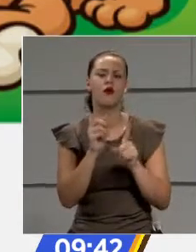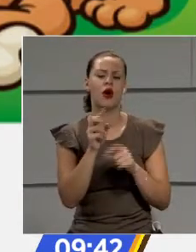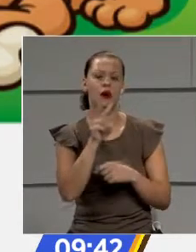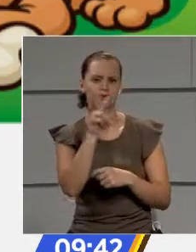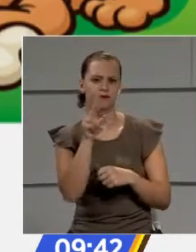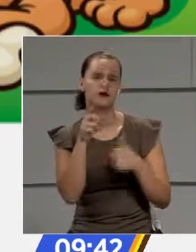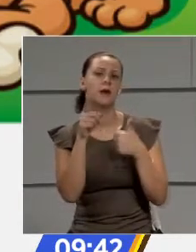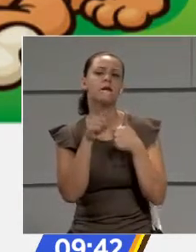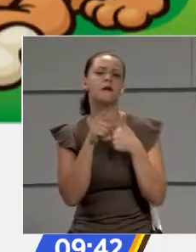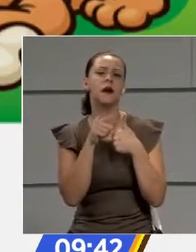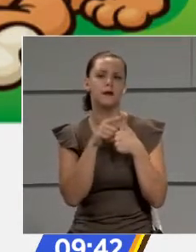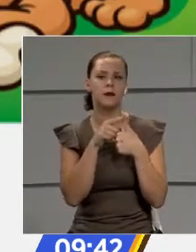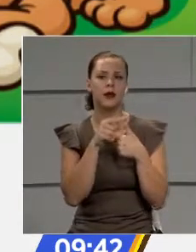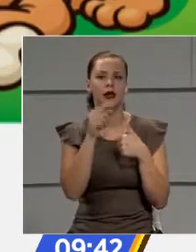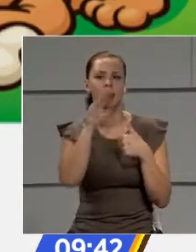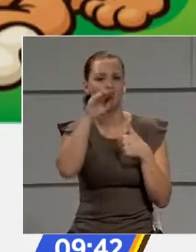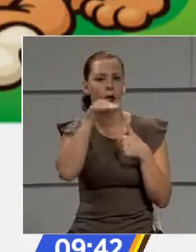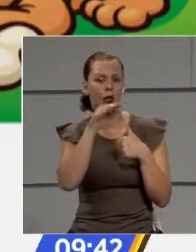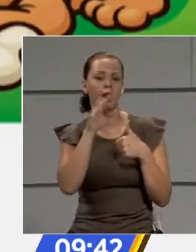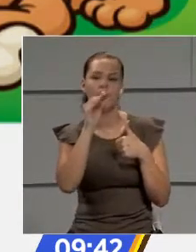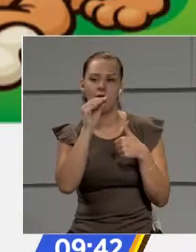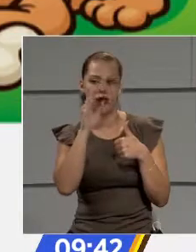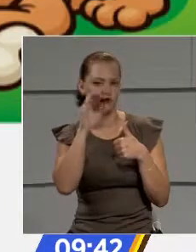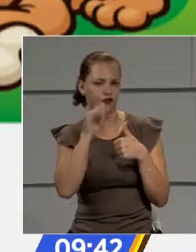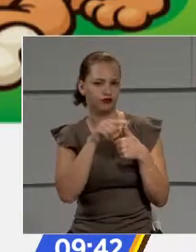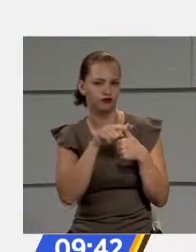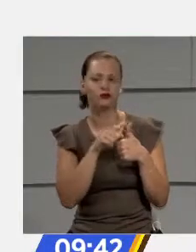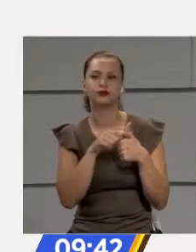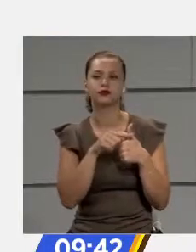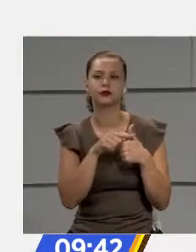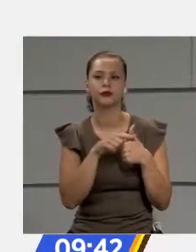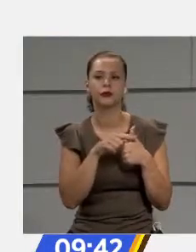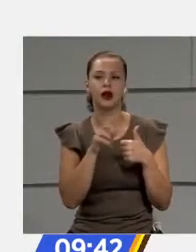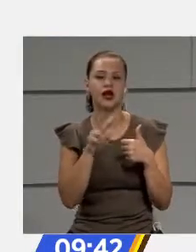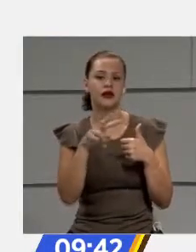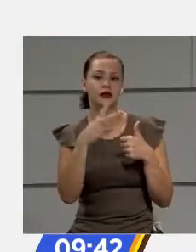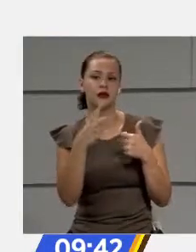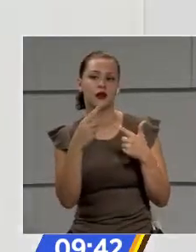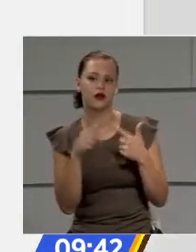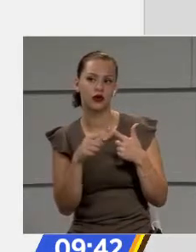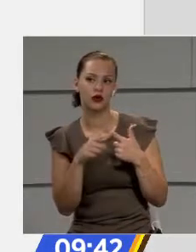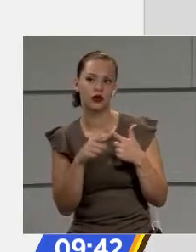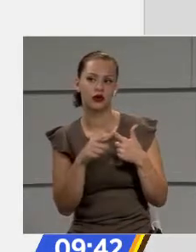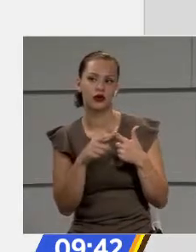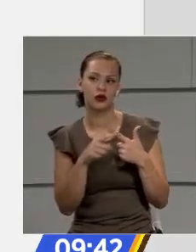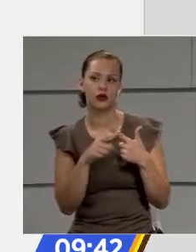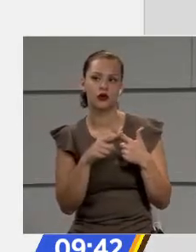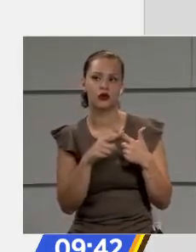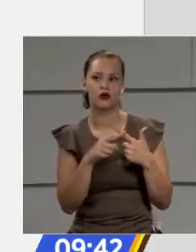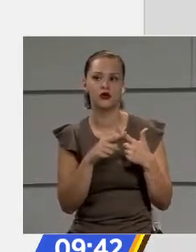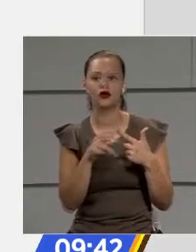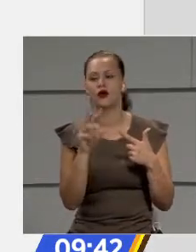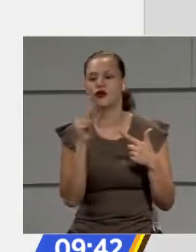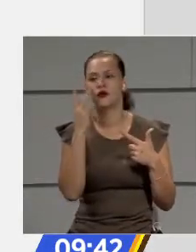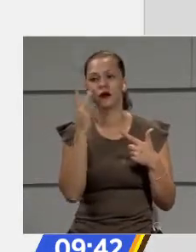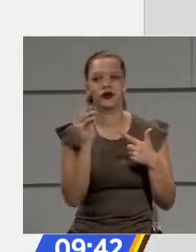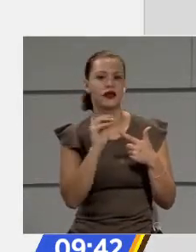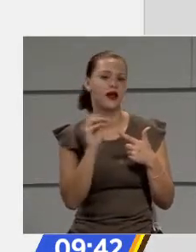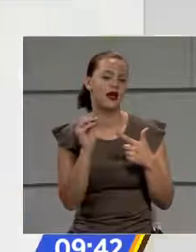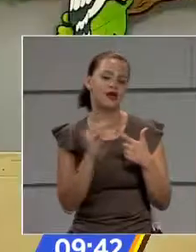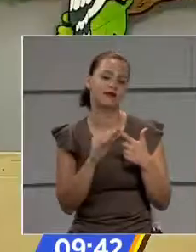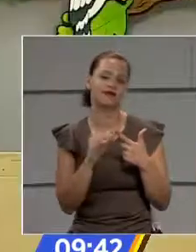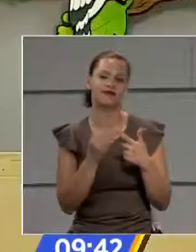la primera es la lengüita del perro. Muy bien. La segunda, ¡ay, no! ¡No vi nada!